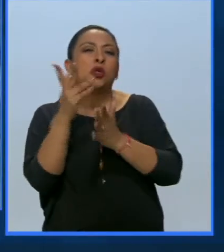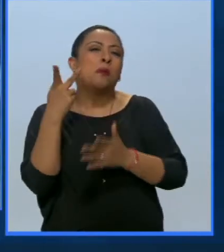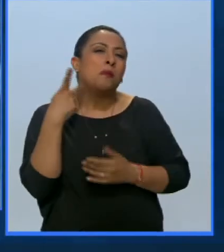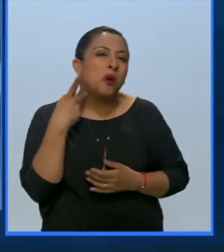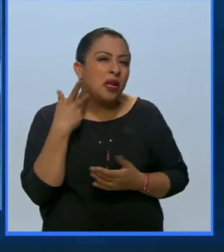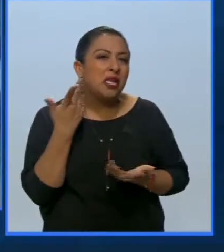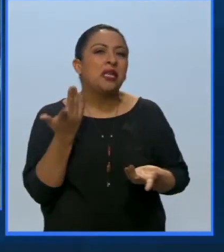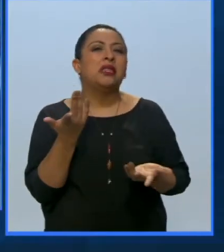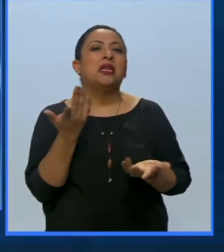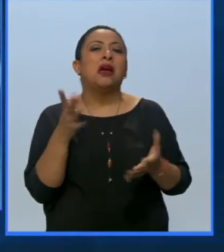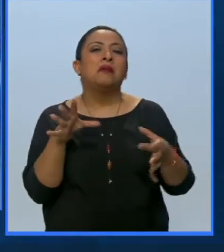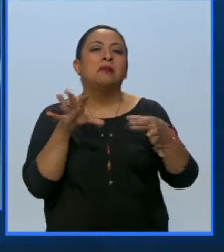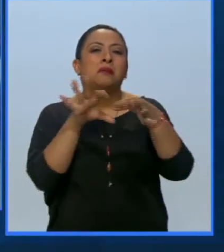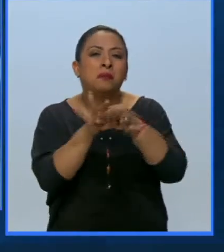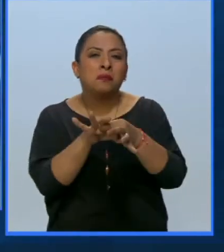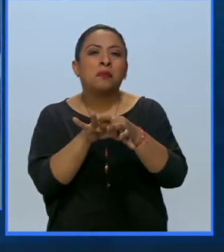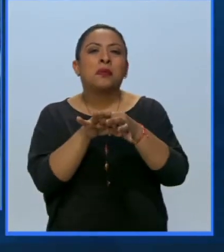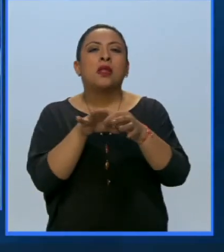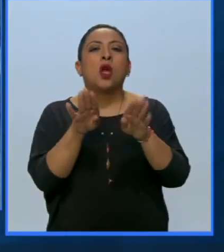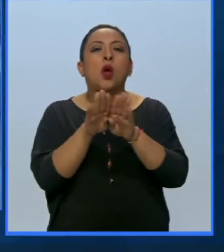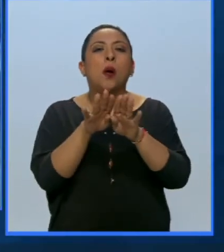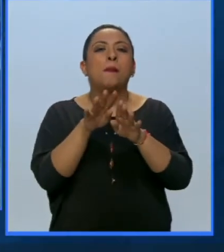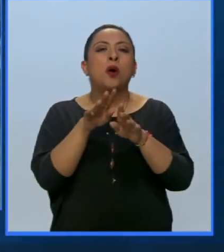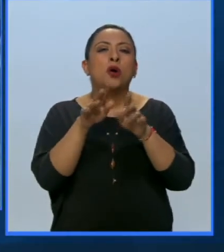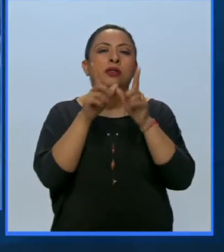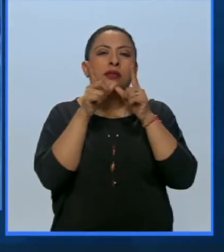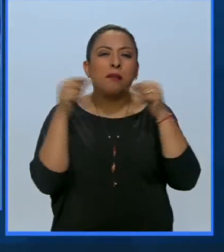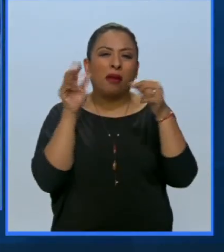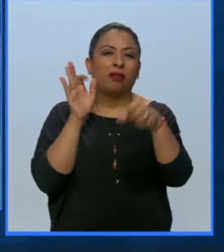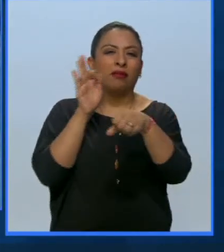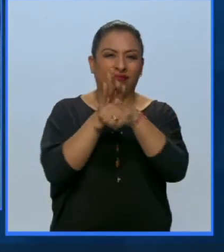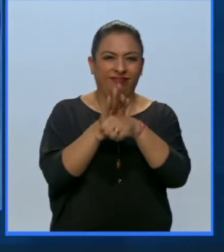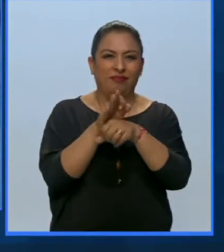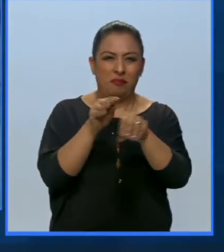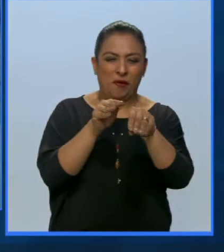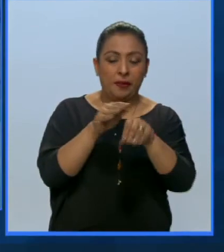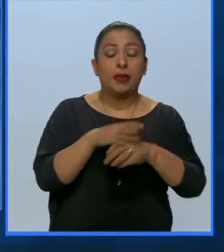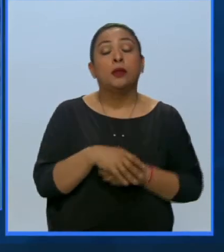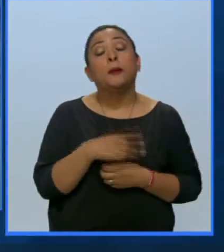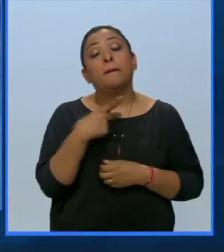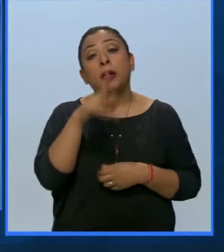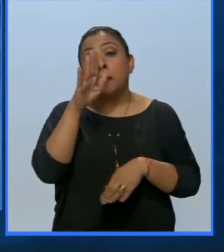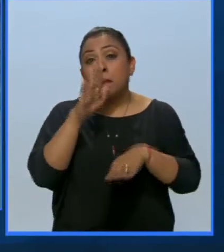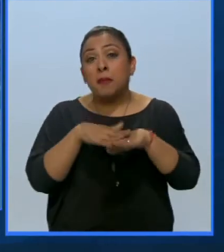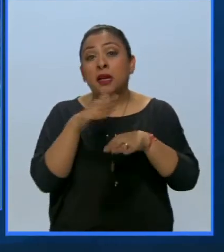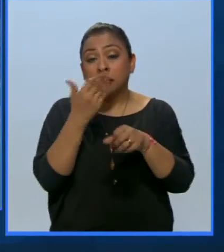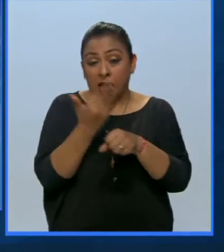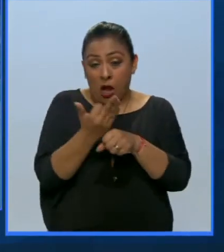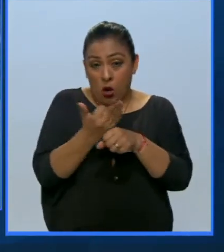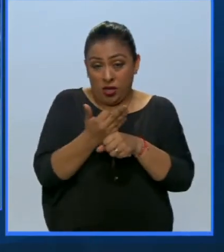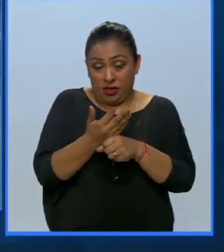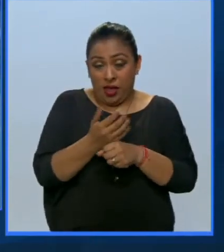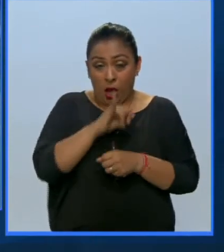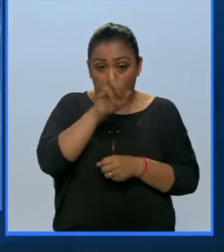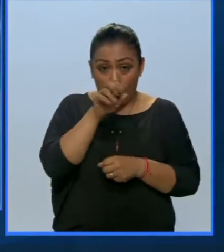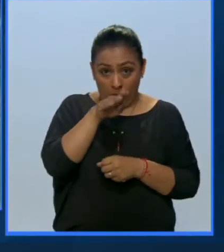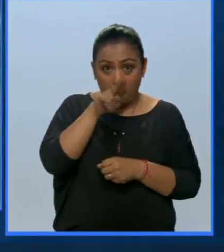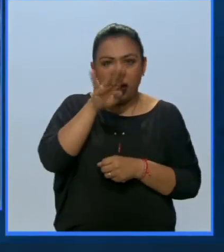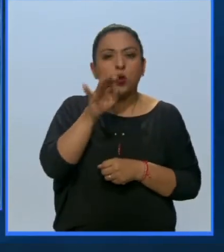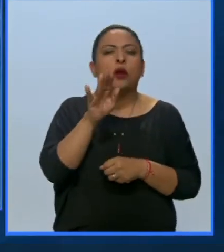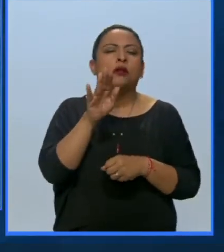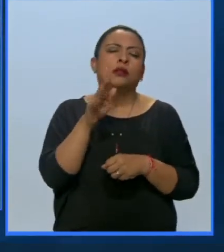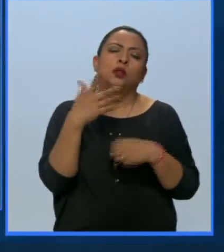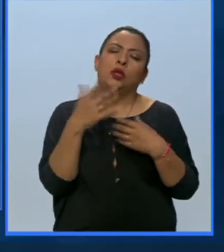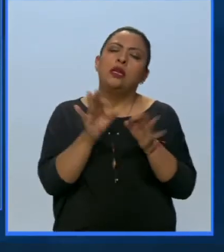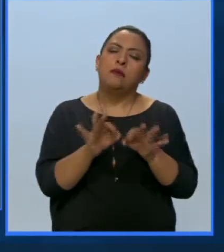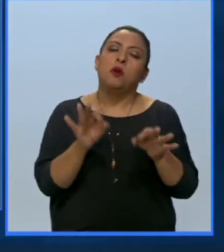políticas, por su vinculación con el movimiento zapatista. Pero lo que habrá de quedar de la obra de Juan Bañuelos es precisamente su gran